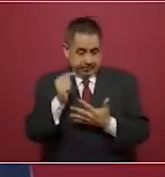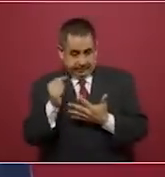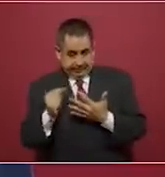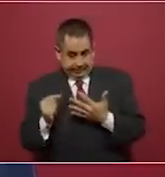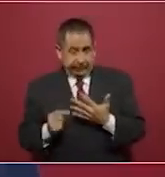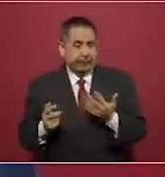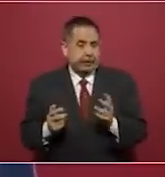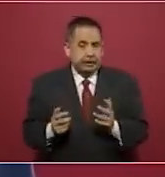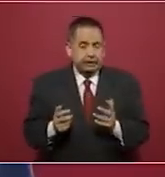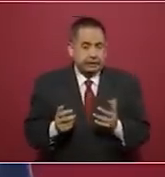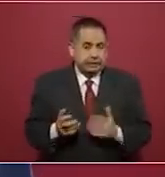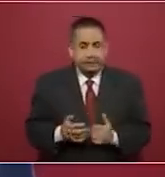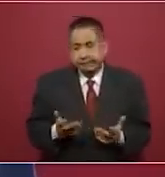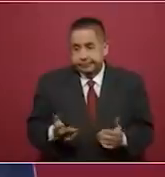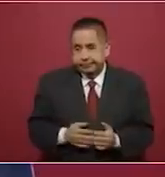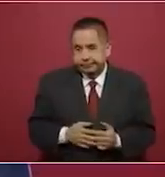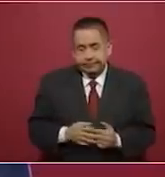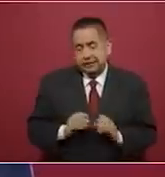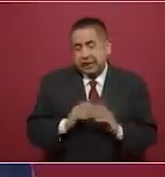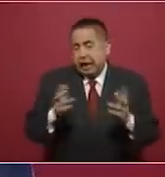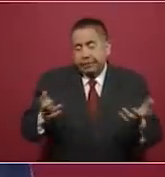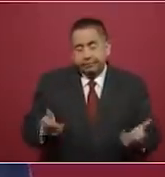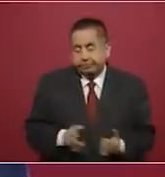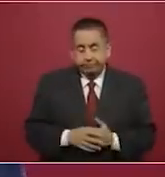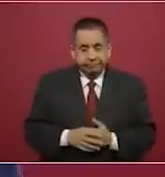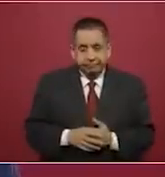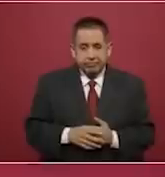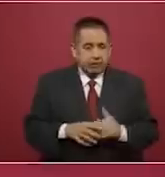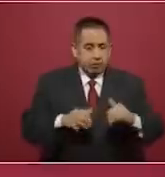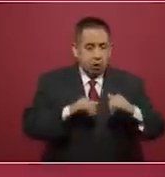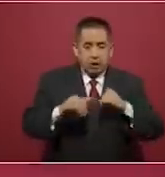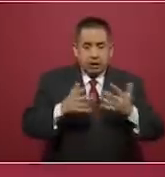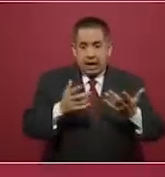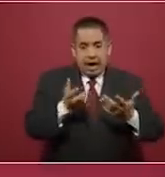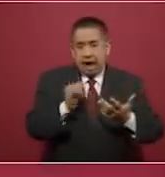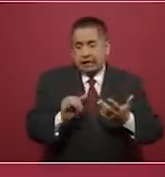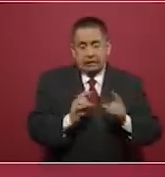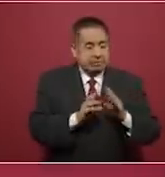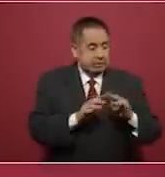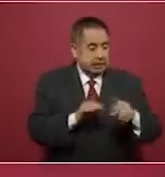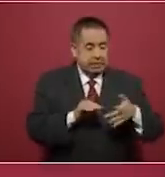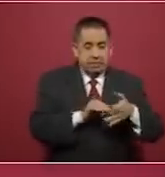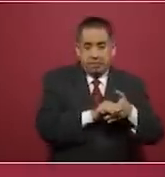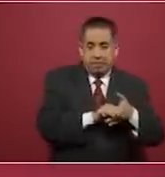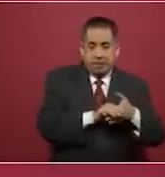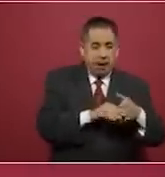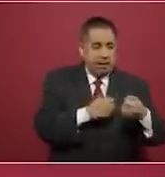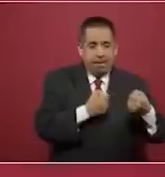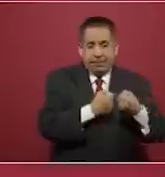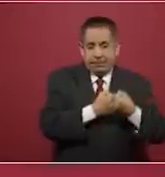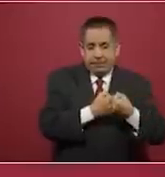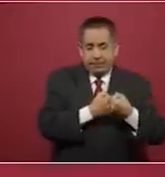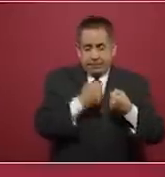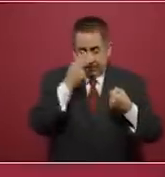pues por razones de geopolítica de vecindad